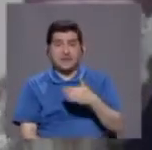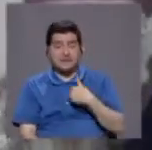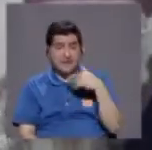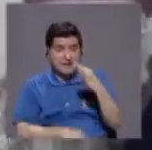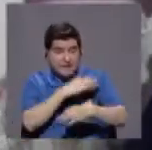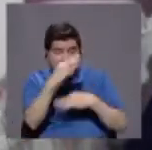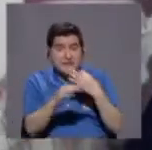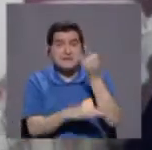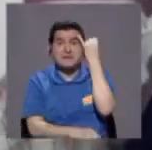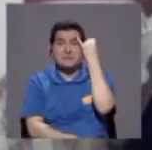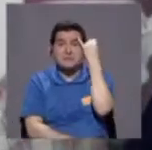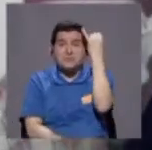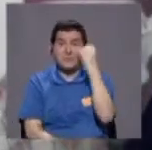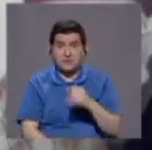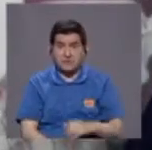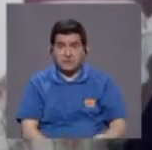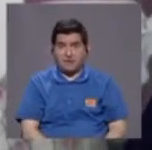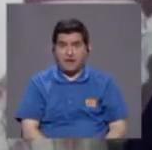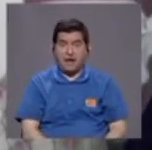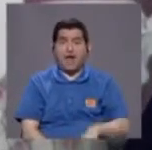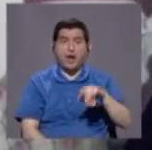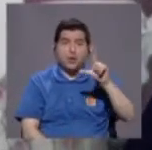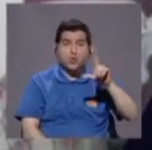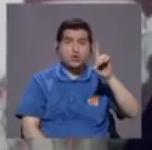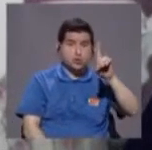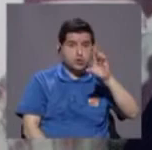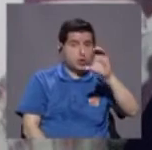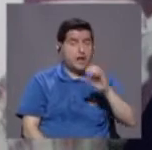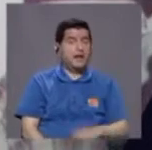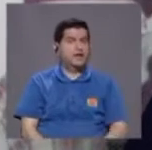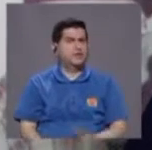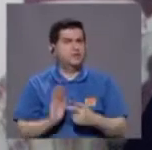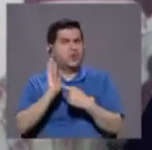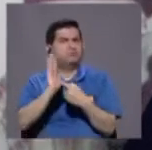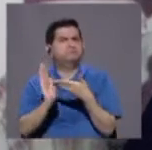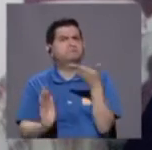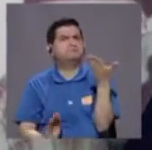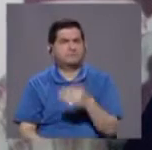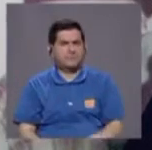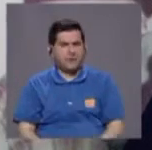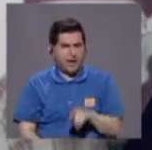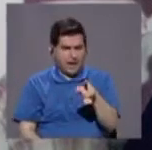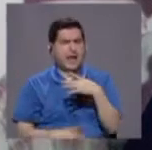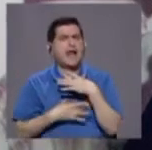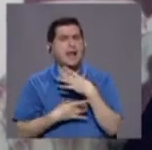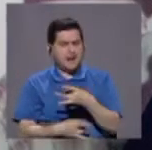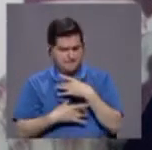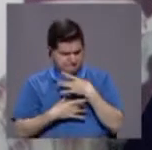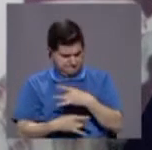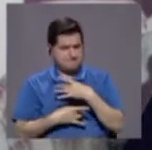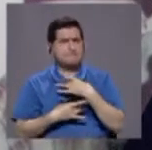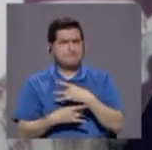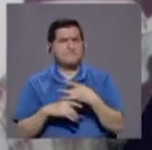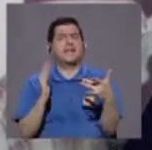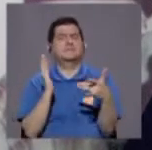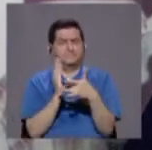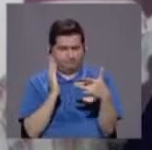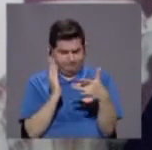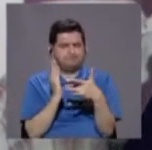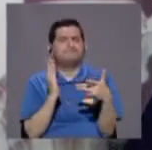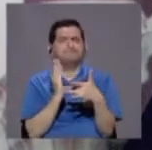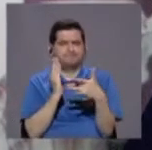tipo de iniciativas, Luis Donaldo, pues te indica que estaba muy interesado en las